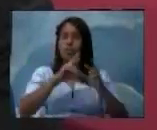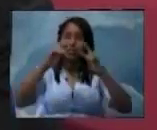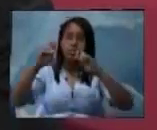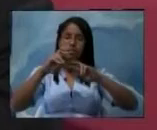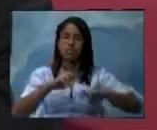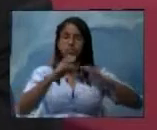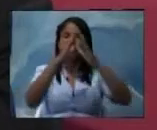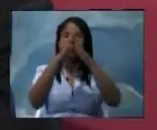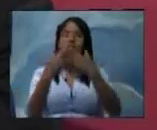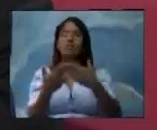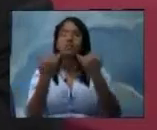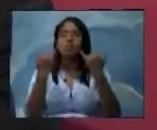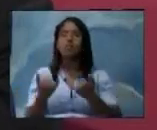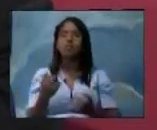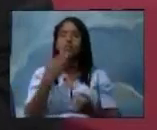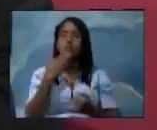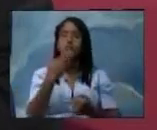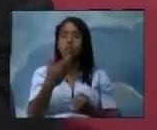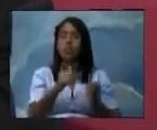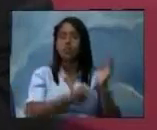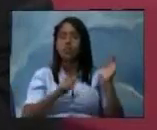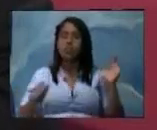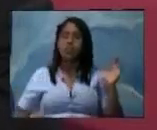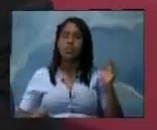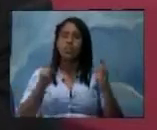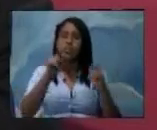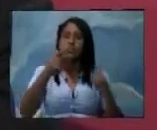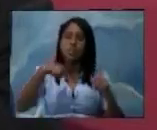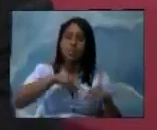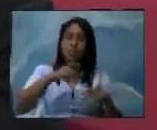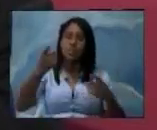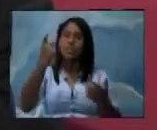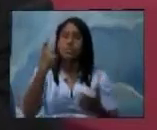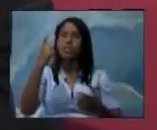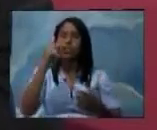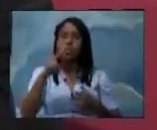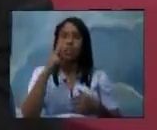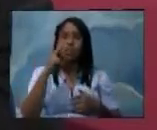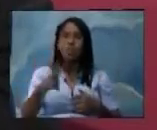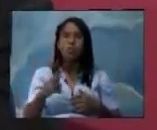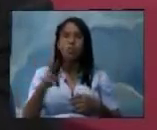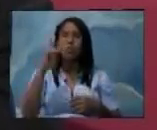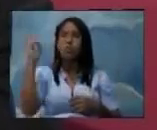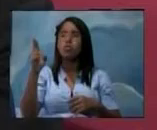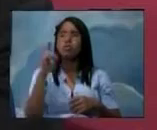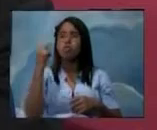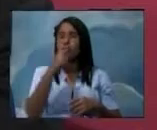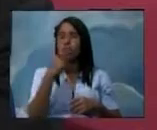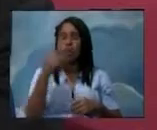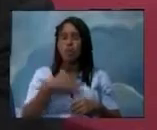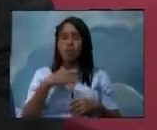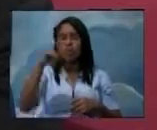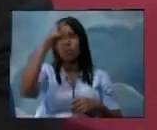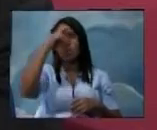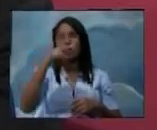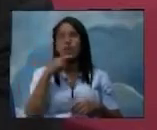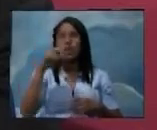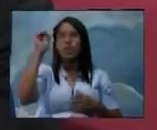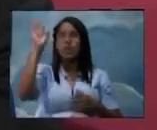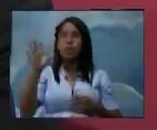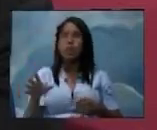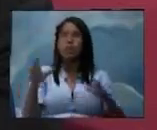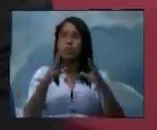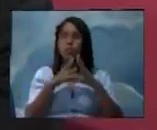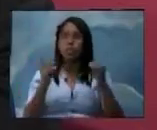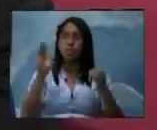las Escrituras. Ahora te pedimos, Señor, que tú nos enseñes lo que no vemos. Usa los labios de mi Padre, también los labios del Pastor Juan,